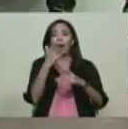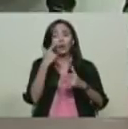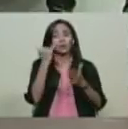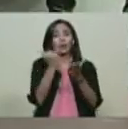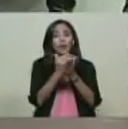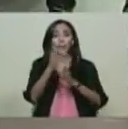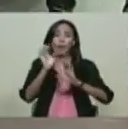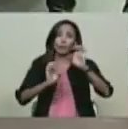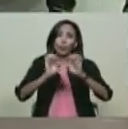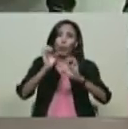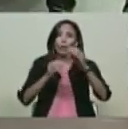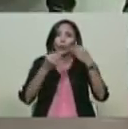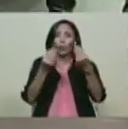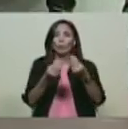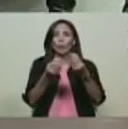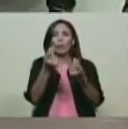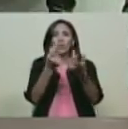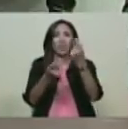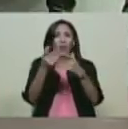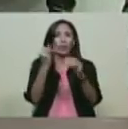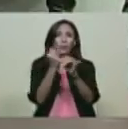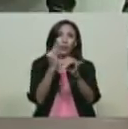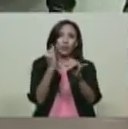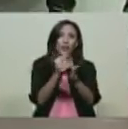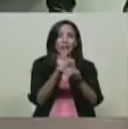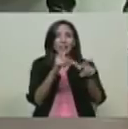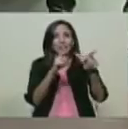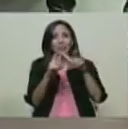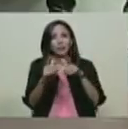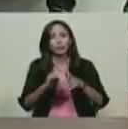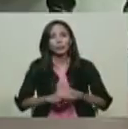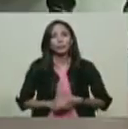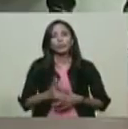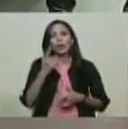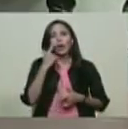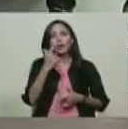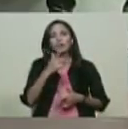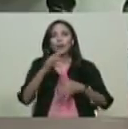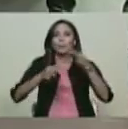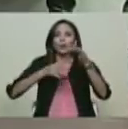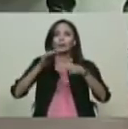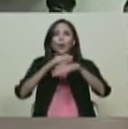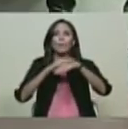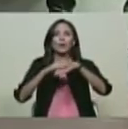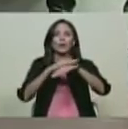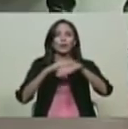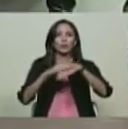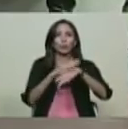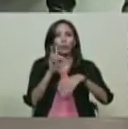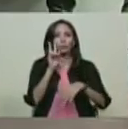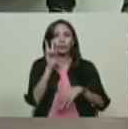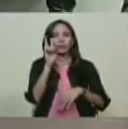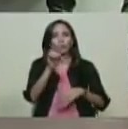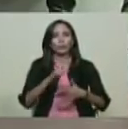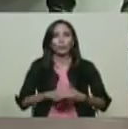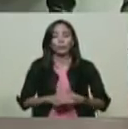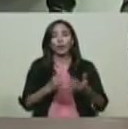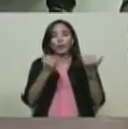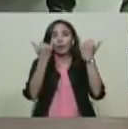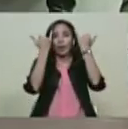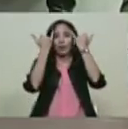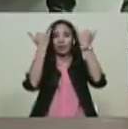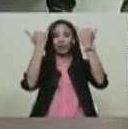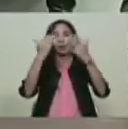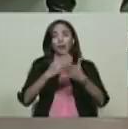prueba. Yo veo al ministro Uberroa como con ganas de hablar, vamos a darle la palabra. El ministro Uberroa es uno de los cerebros que